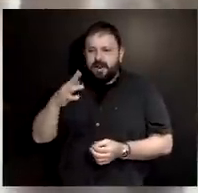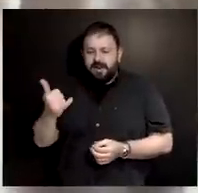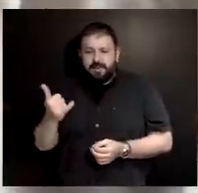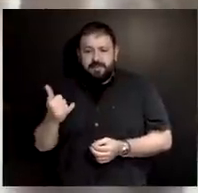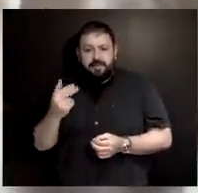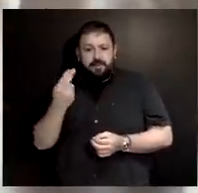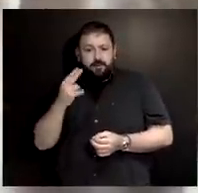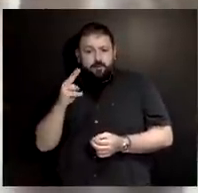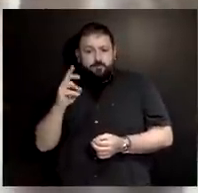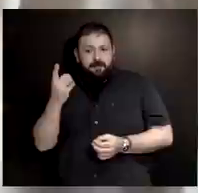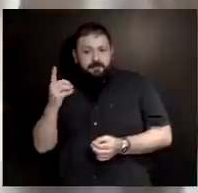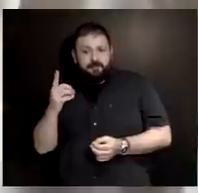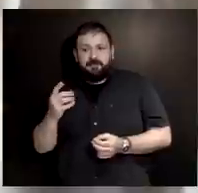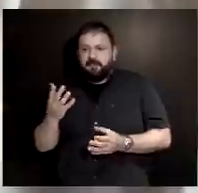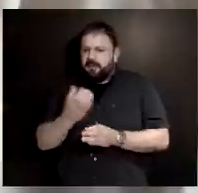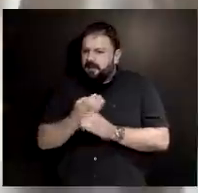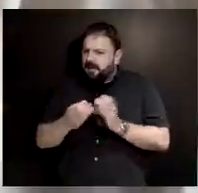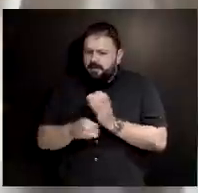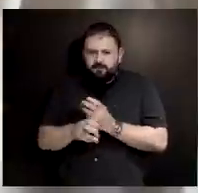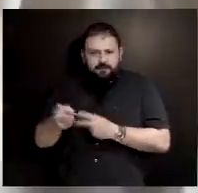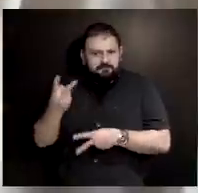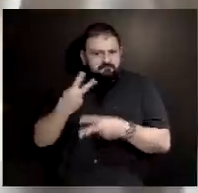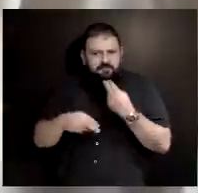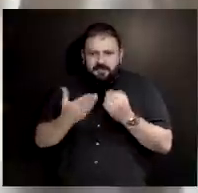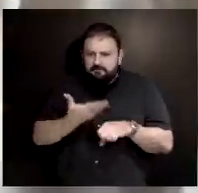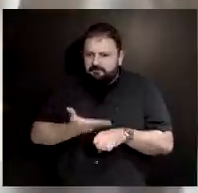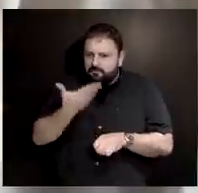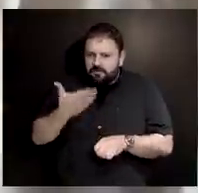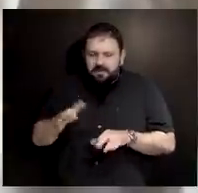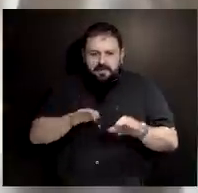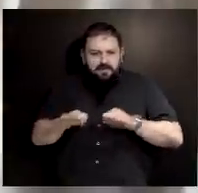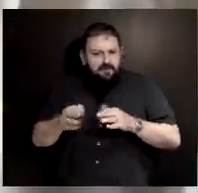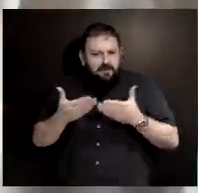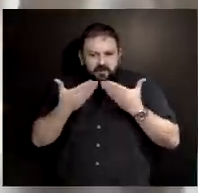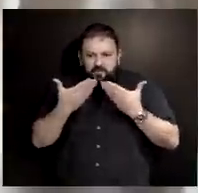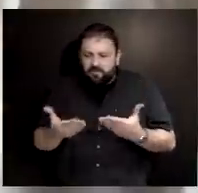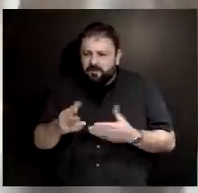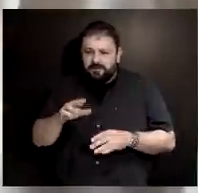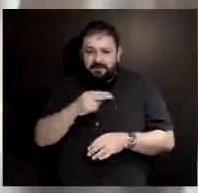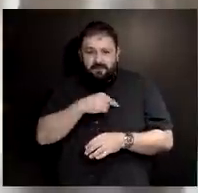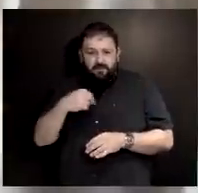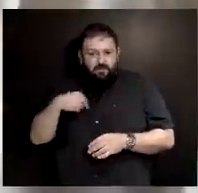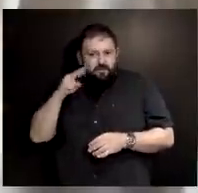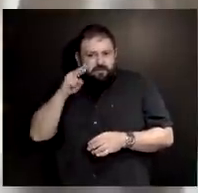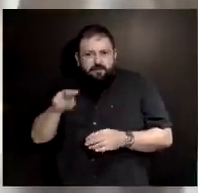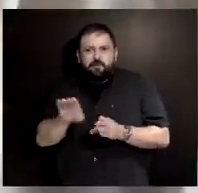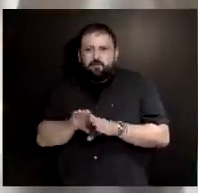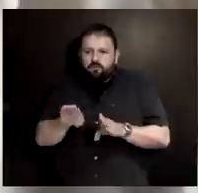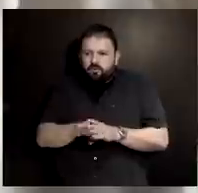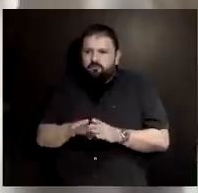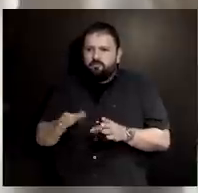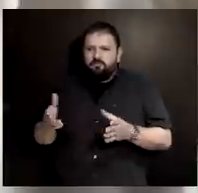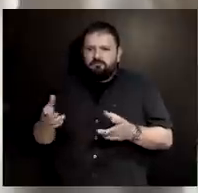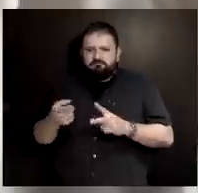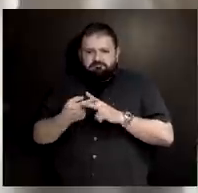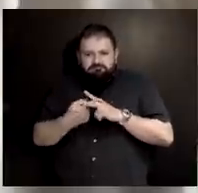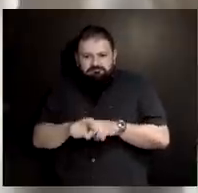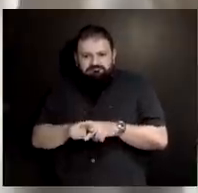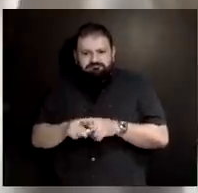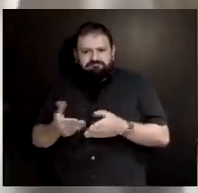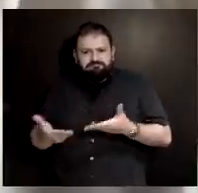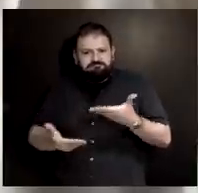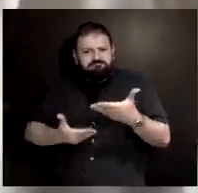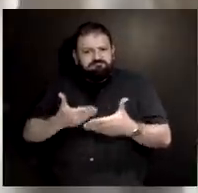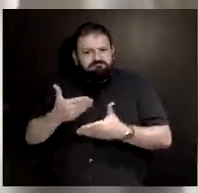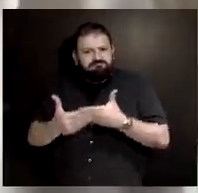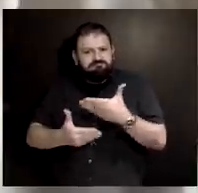diciembre, las cosas vienen muy bien. O sea, si nosotros vemos la perspectiva de cómo podría estar el año, pues,